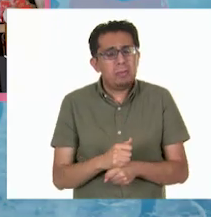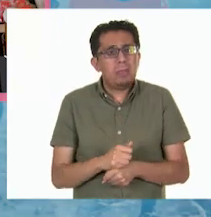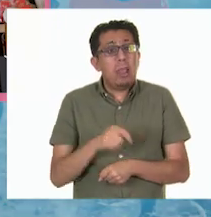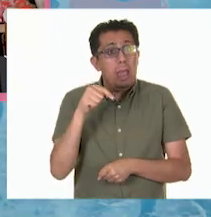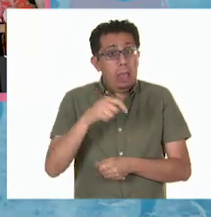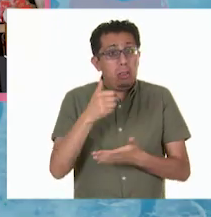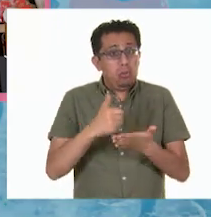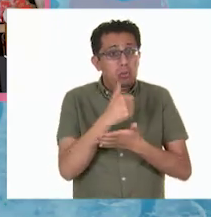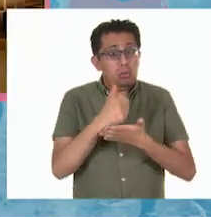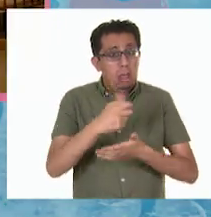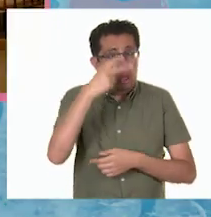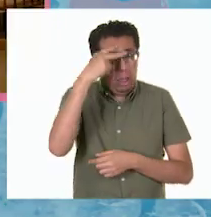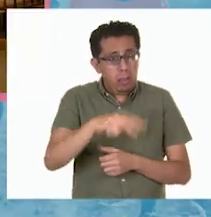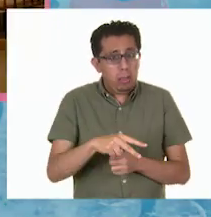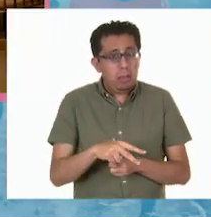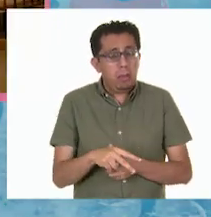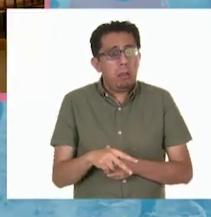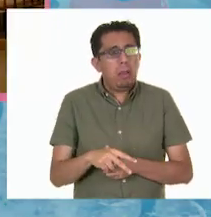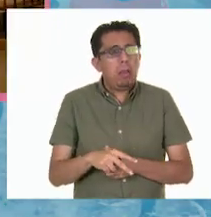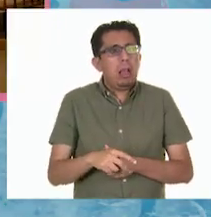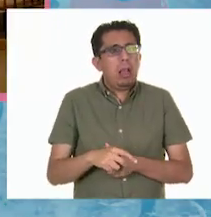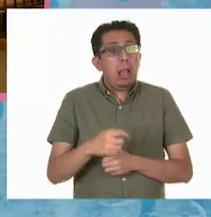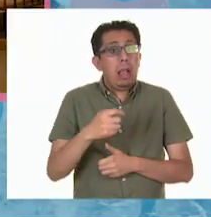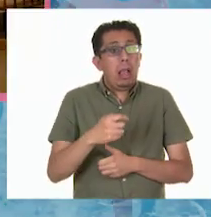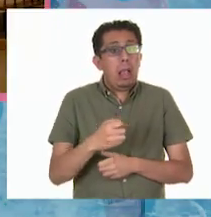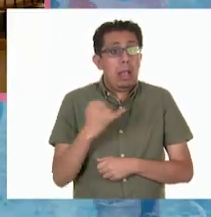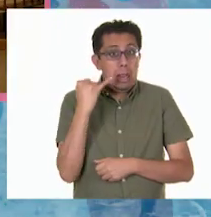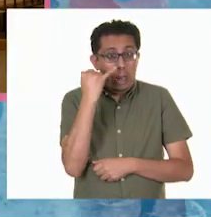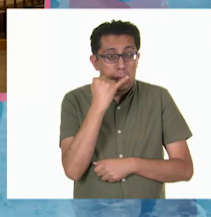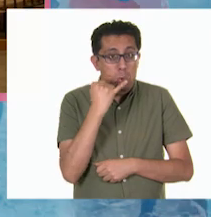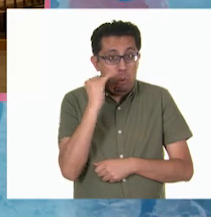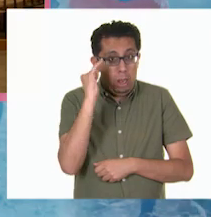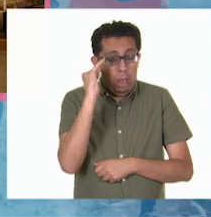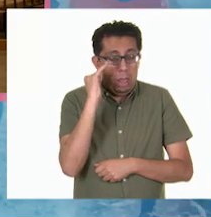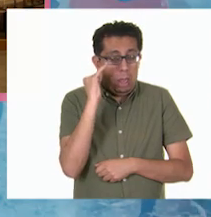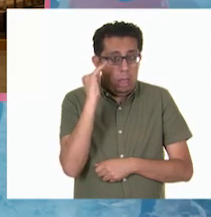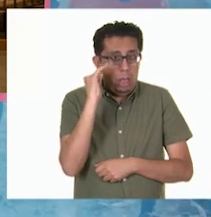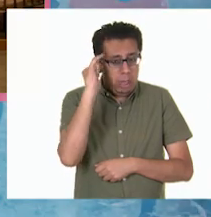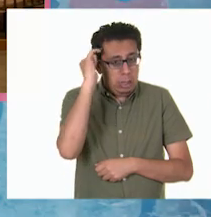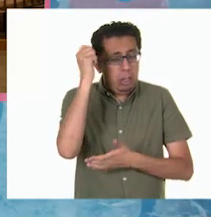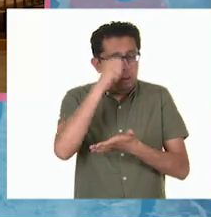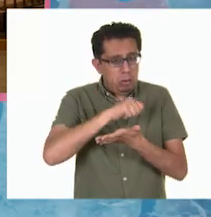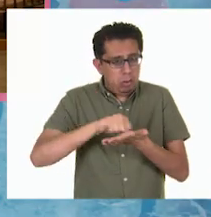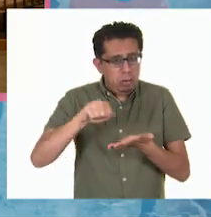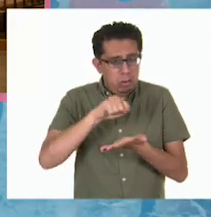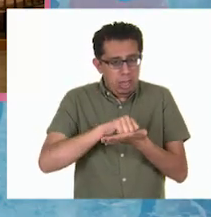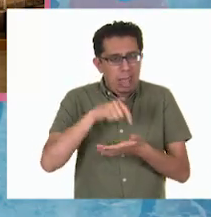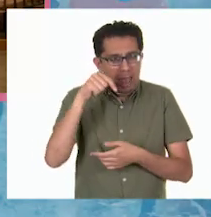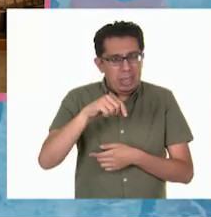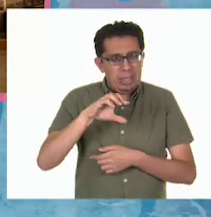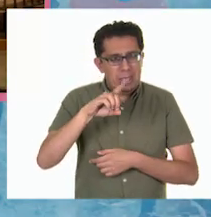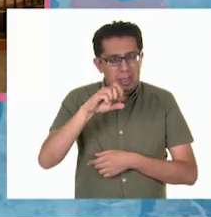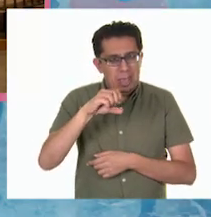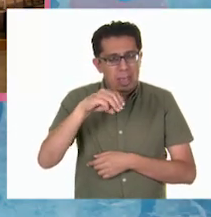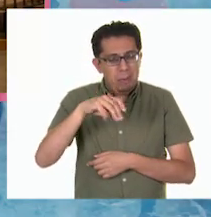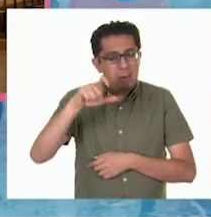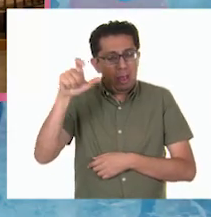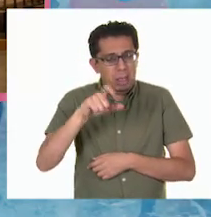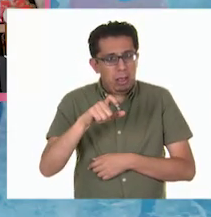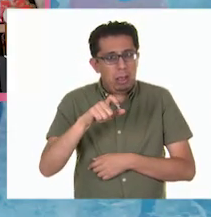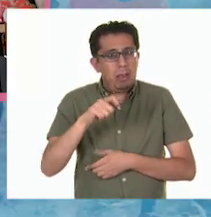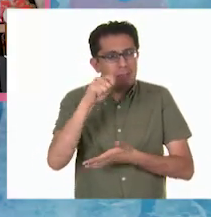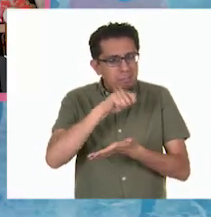la Ciudad de México, ser un escritor en lengua originaria en la CDMX, como decimos, pues